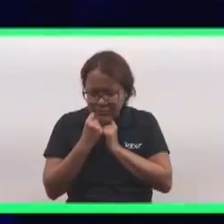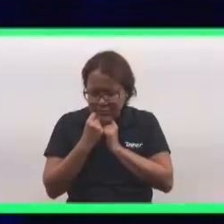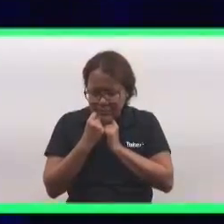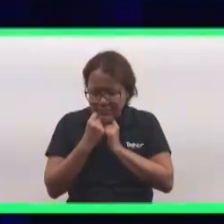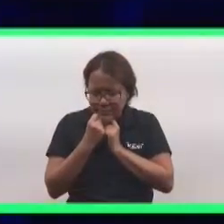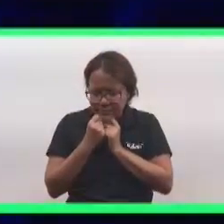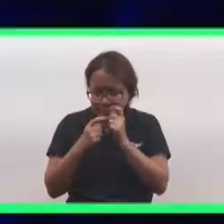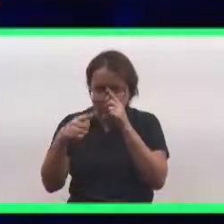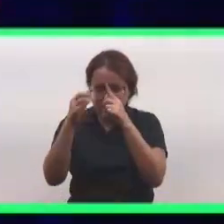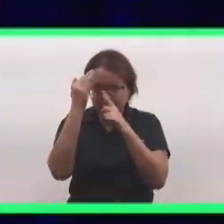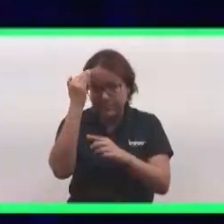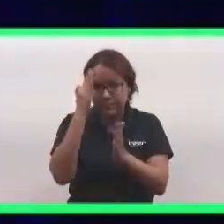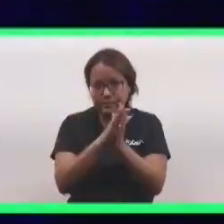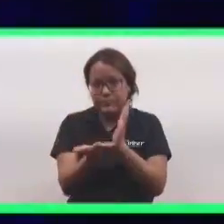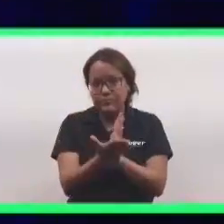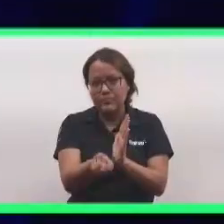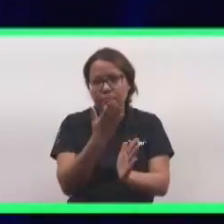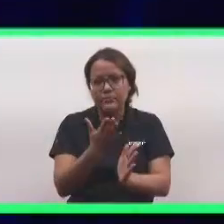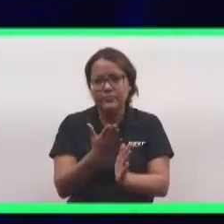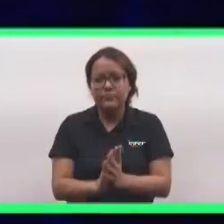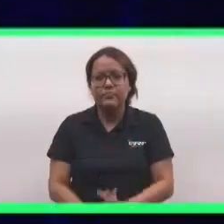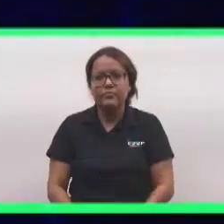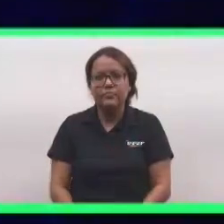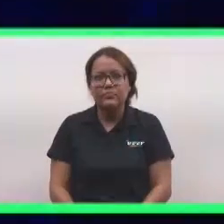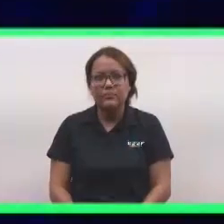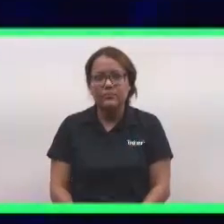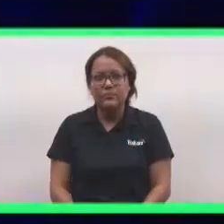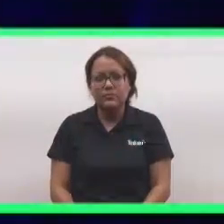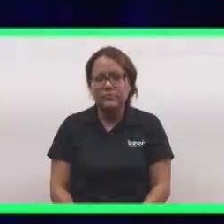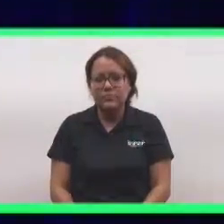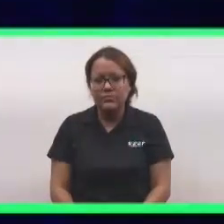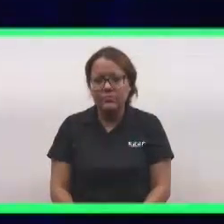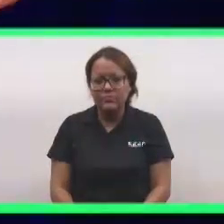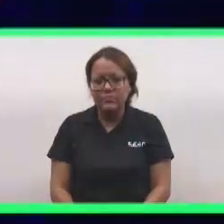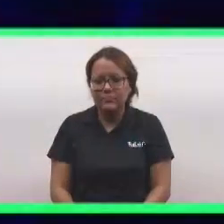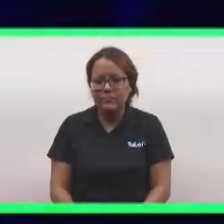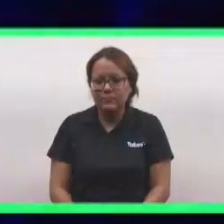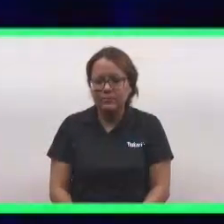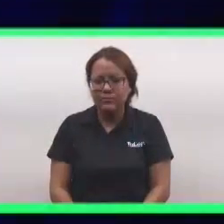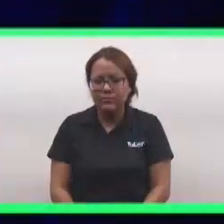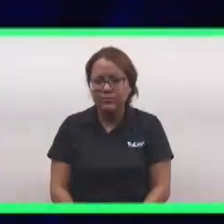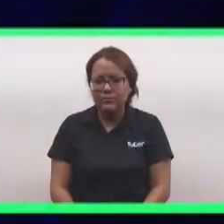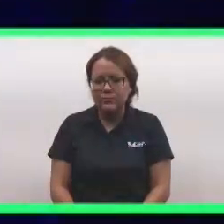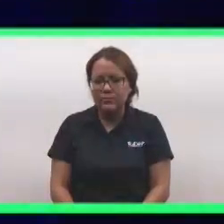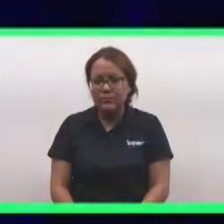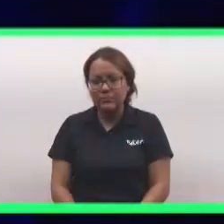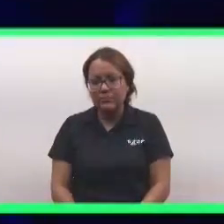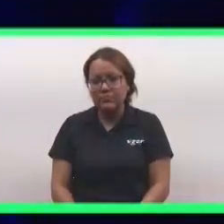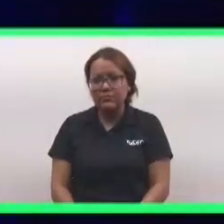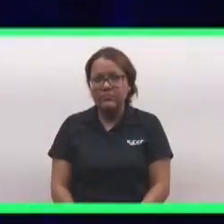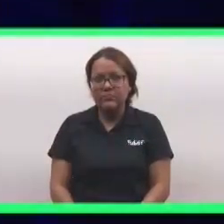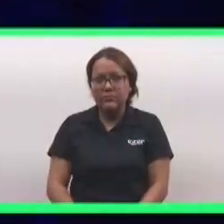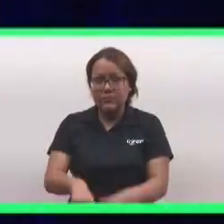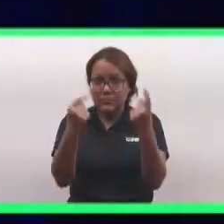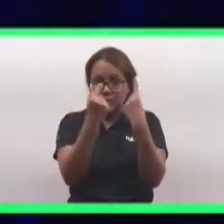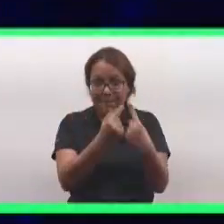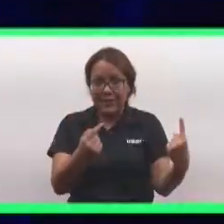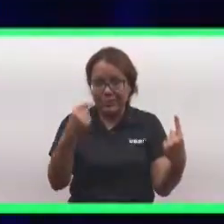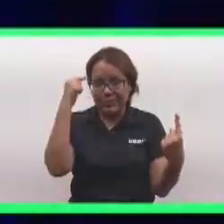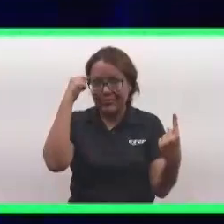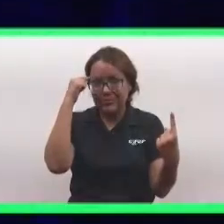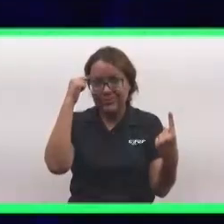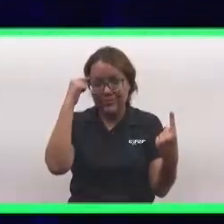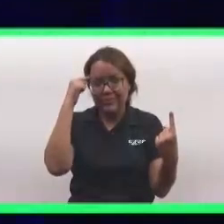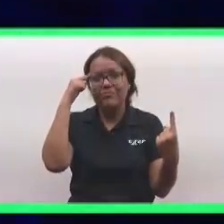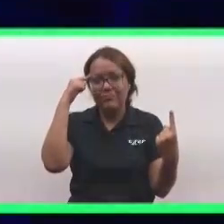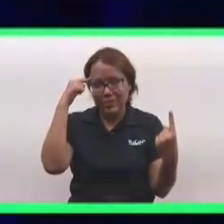quiero conocer. Isaías capítulo 26, versículo 3 dice: tú guardarás en completa paz aquel cuyo pensamiento